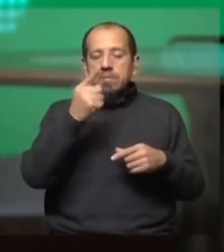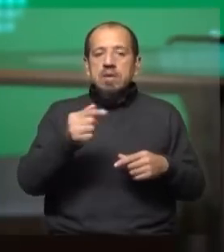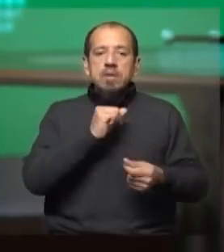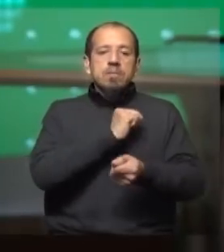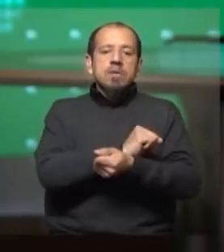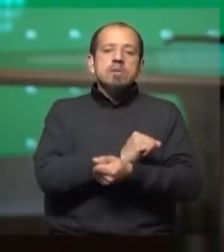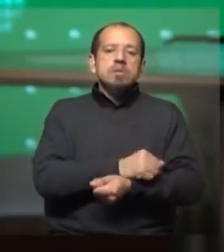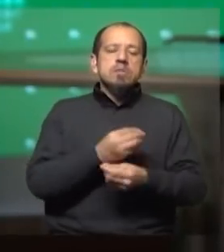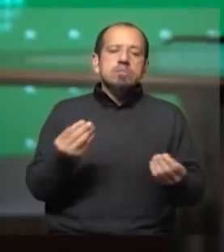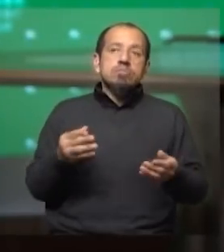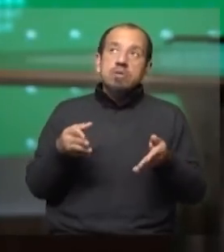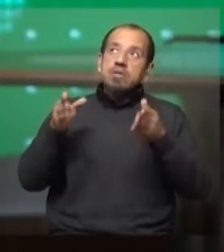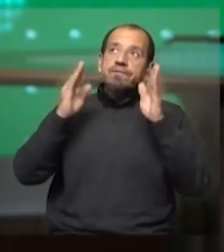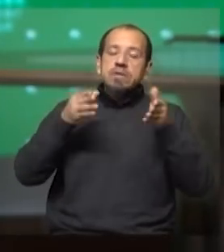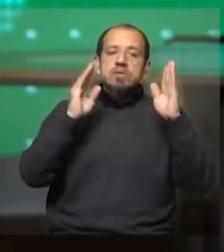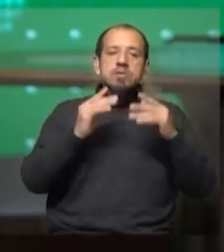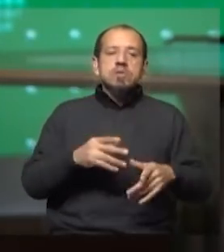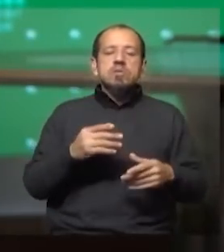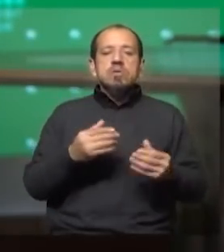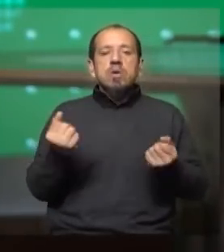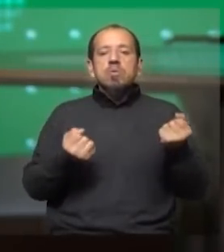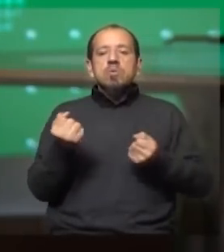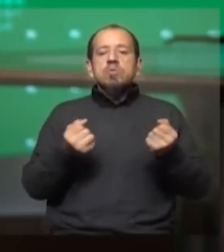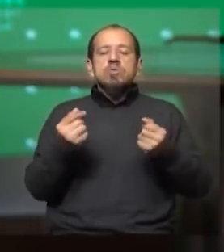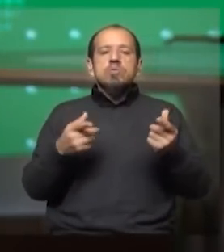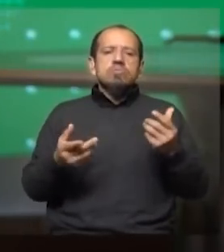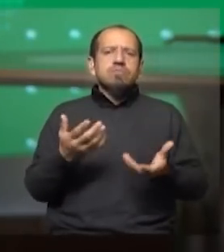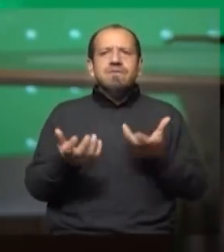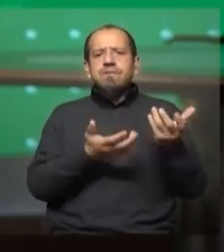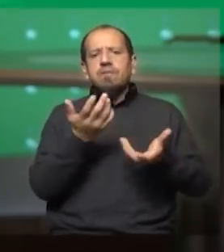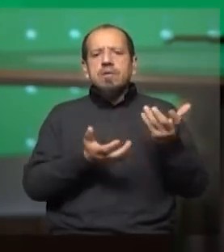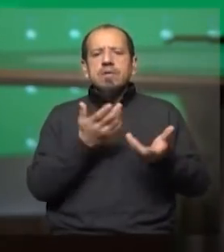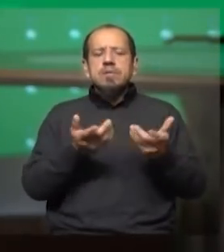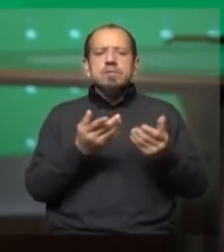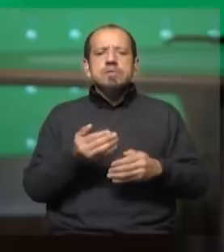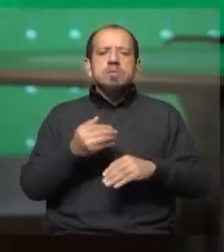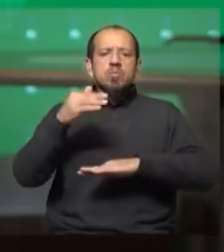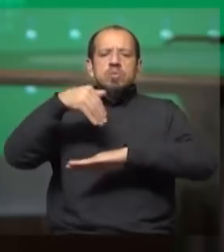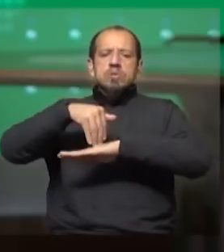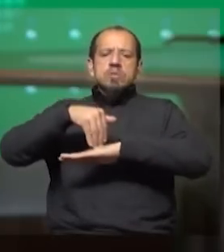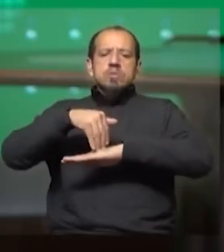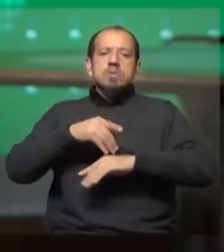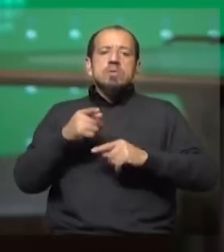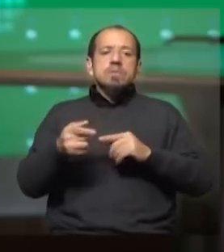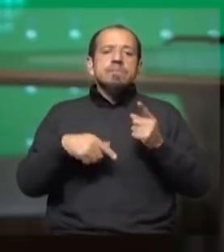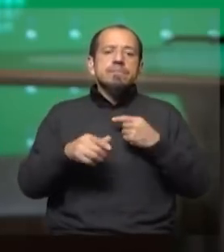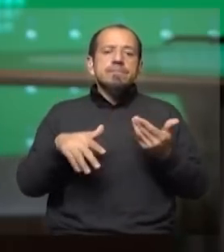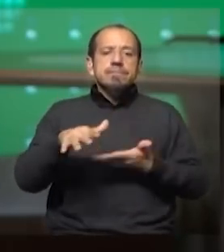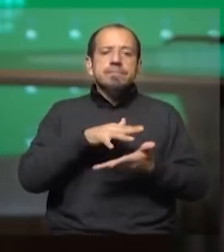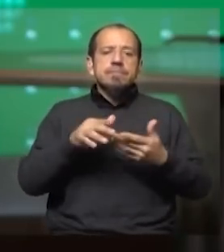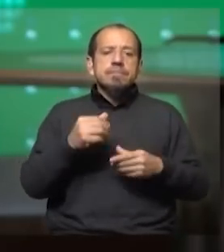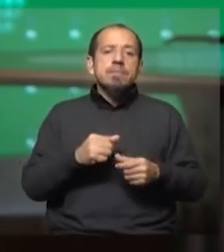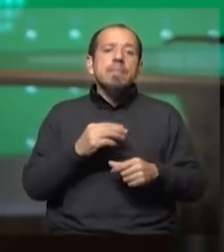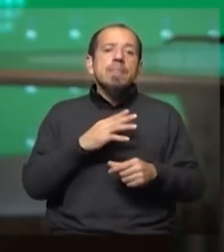miles de edificios y automóviles prendidos fuegos ataques a distintas municipalidades revelan una vez más una situación